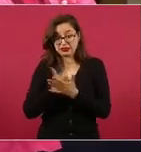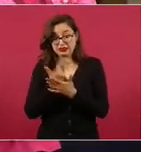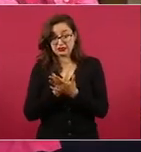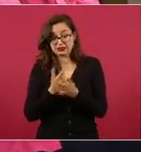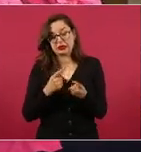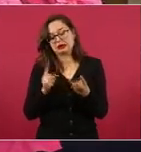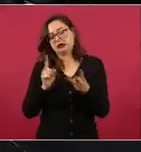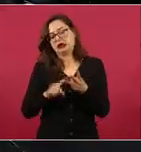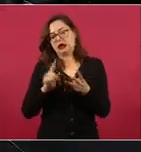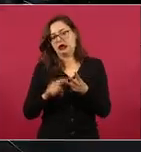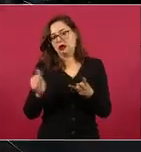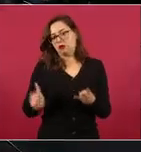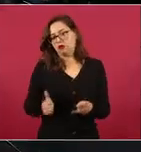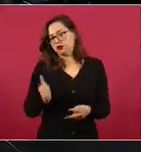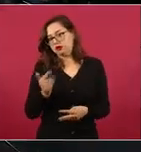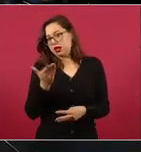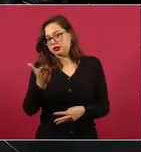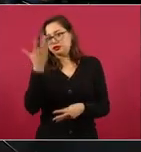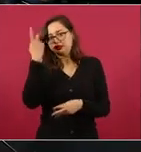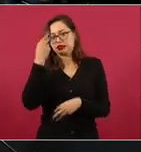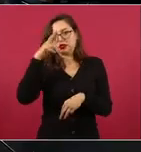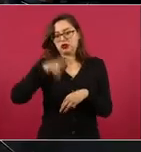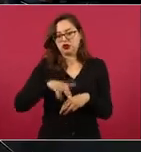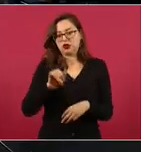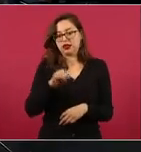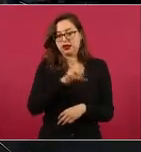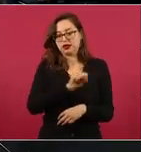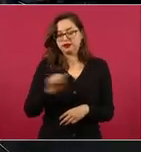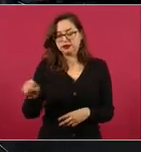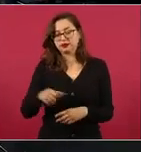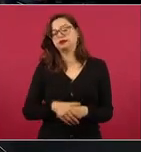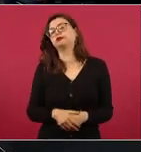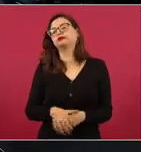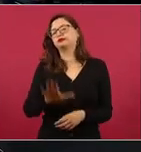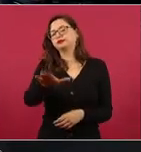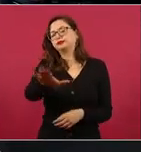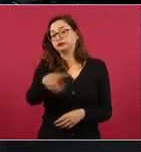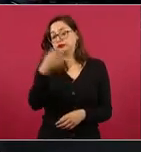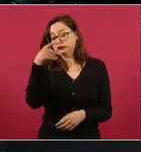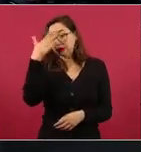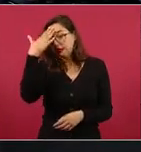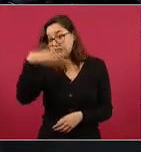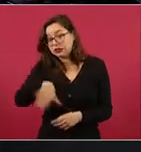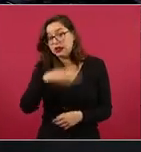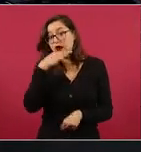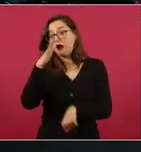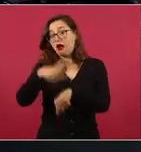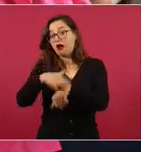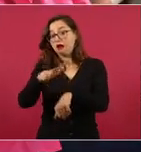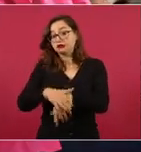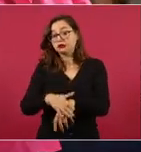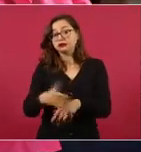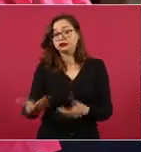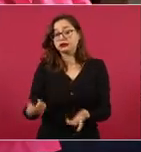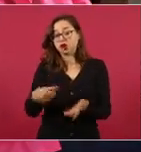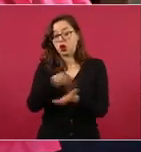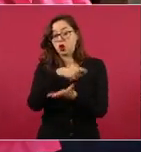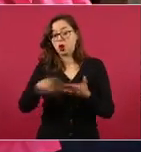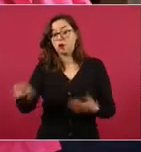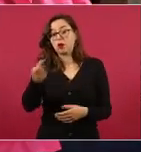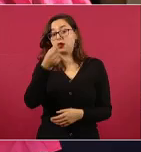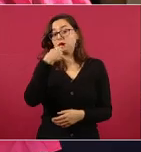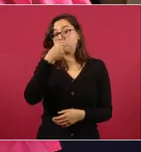Social, pues comentarle si está enterado de denuncias de corrupción y de discrecionalidad en la compra de medicamentos,